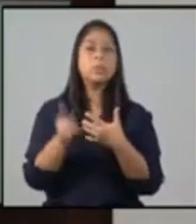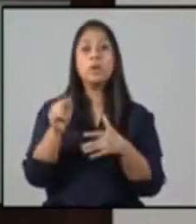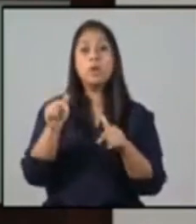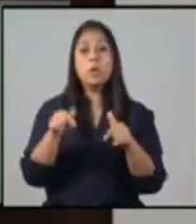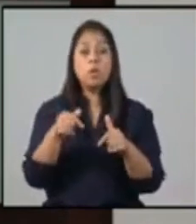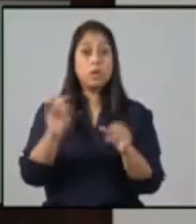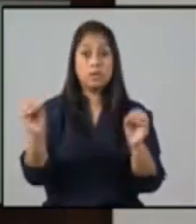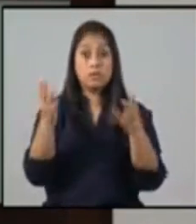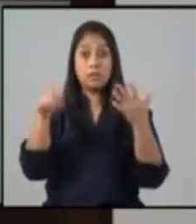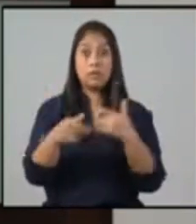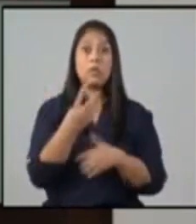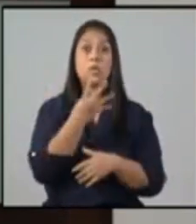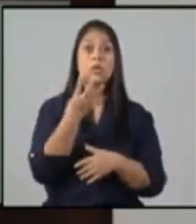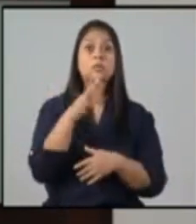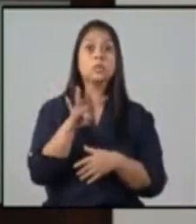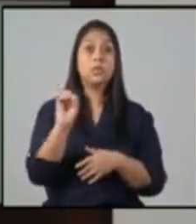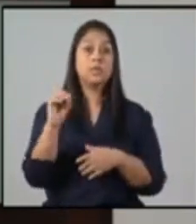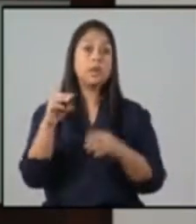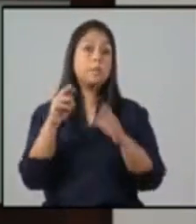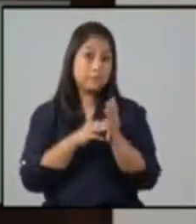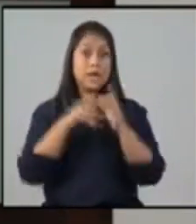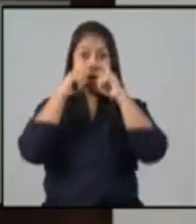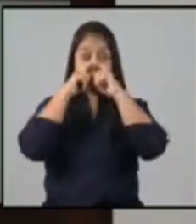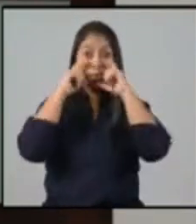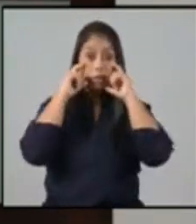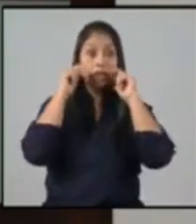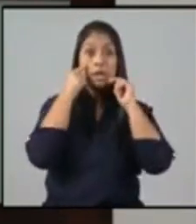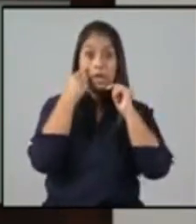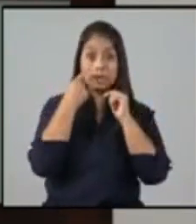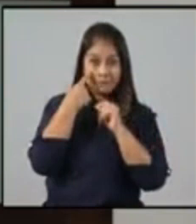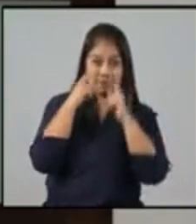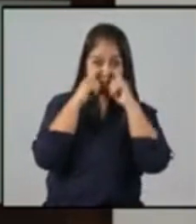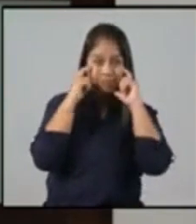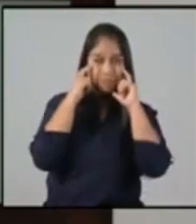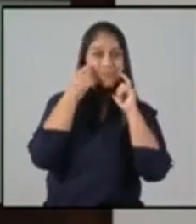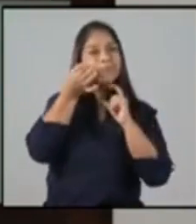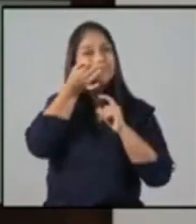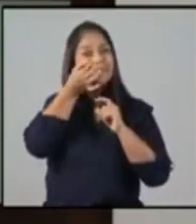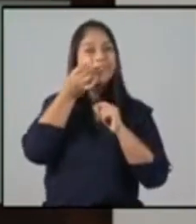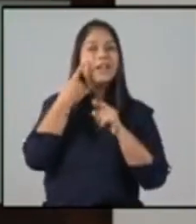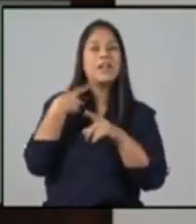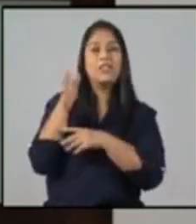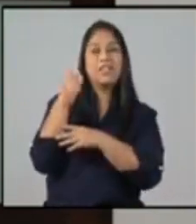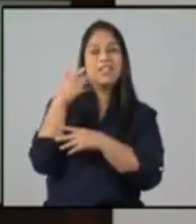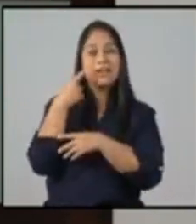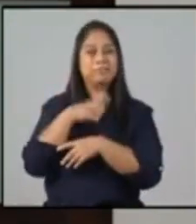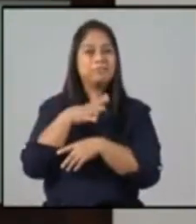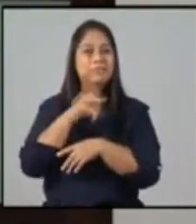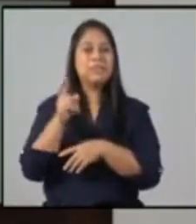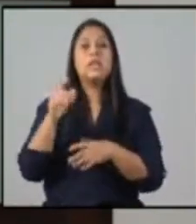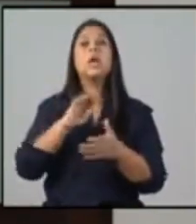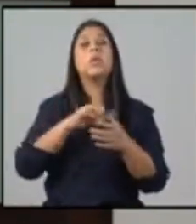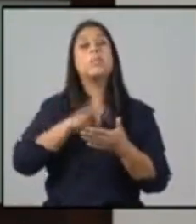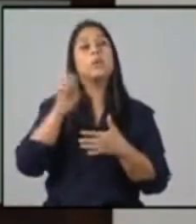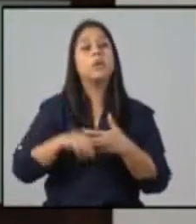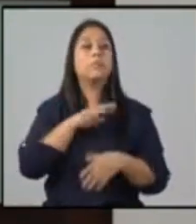hemos entregado 440.000 mascarillas, esa es una de ellas, ven la bandera. Esa viene de un programa con el Ministerio de Economía